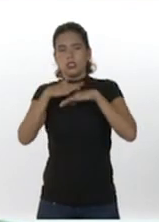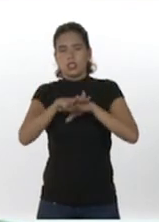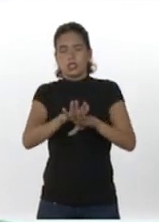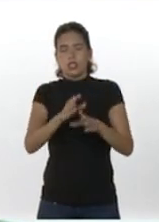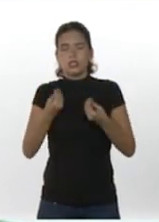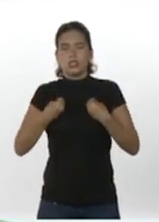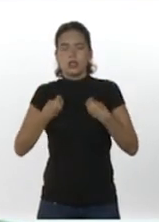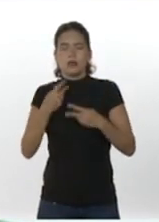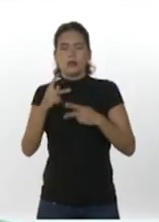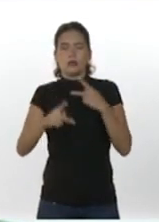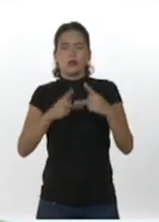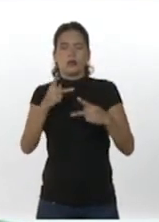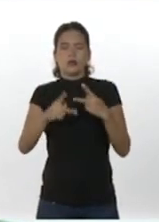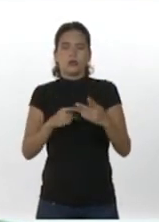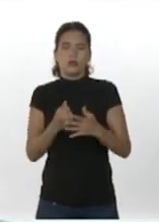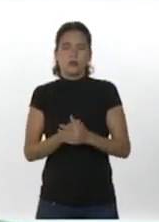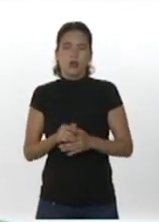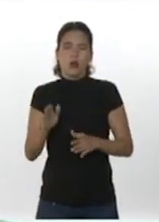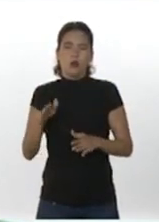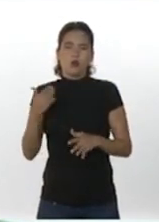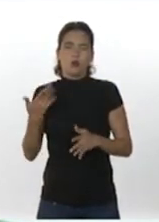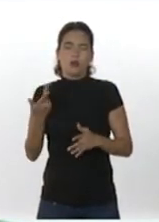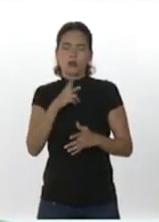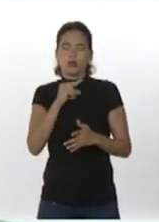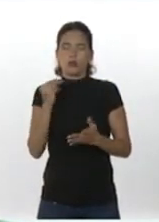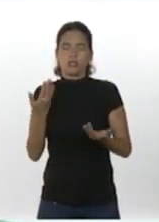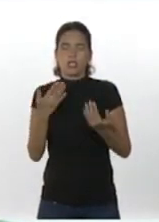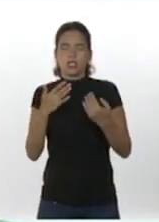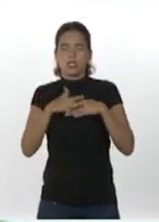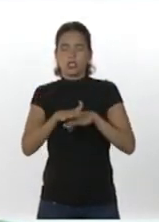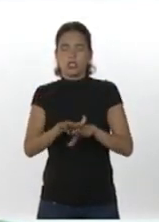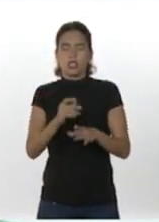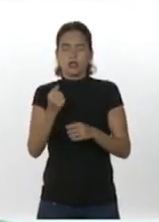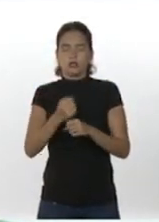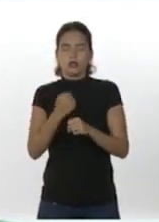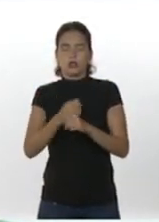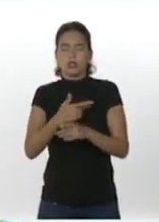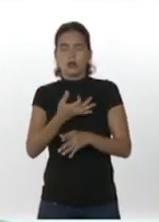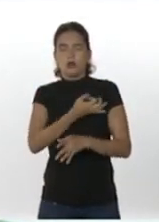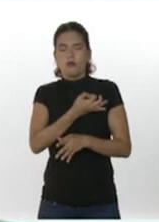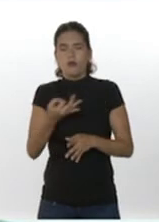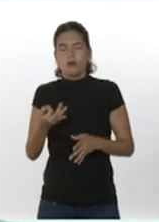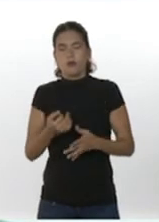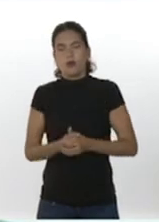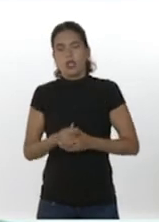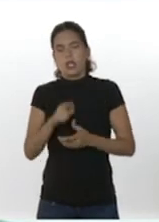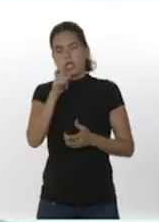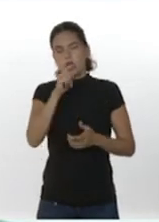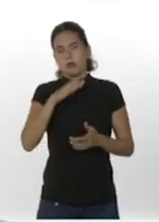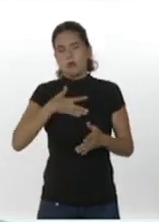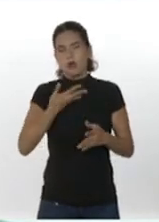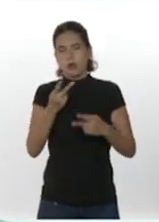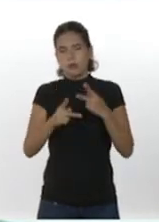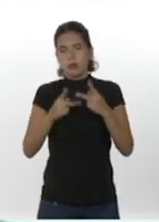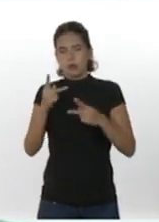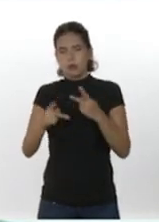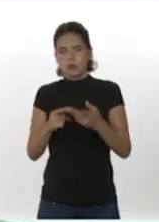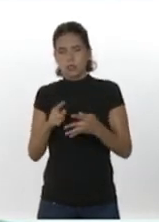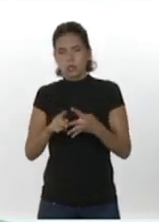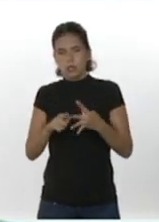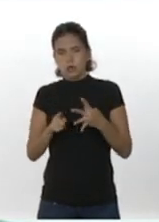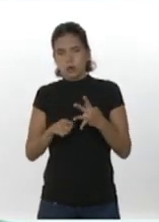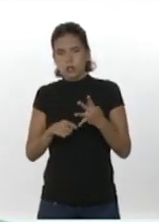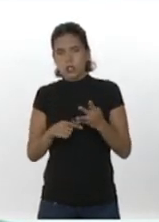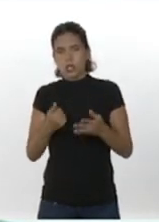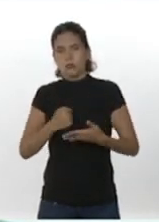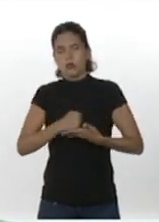vida productiva, aun cuando no esté integrado dentro de un empleo formal. el que él pueda producir bienes y servicios que